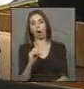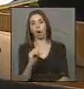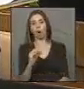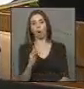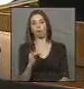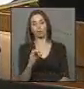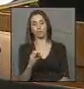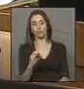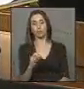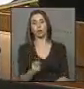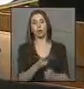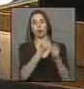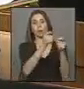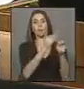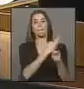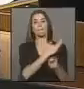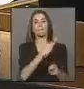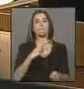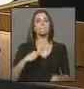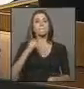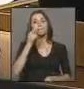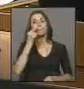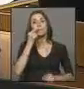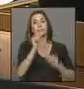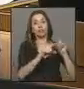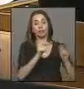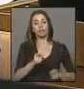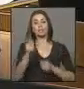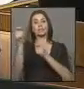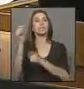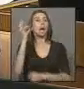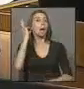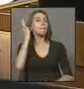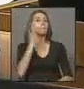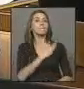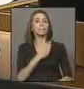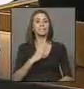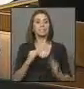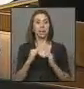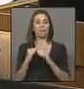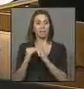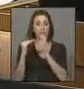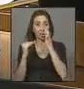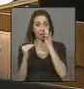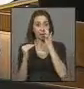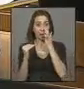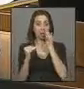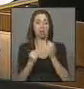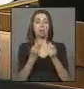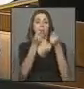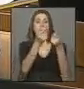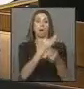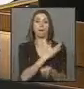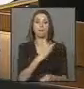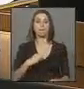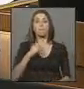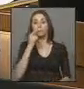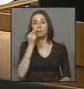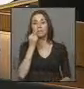en particular al Ministro de Defensa, a la Ministra de Vivienda y al Ministro de Viviendas Nacionales.